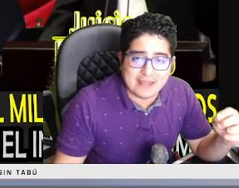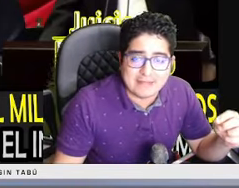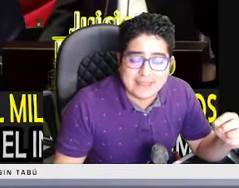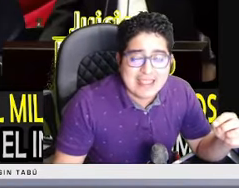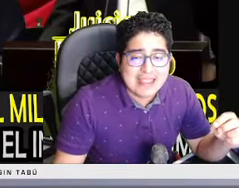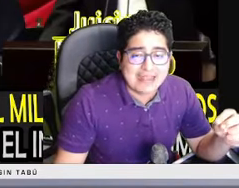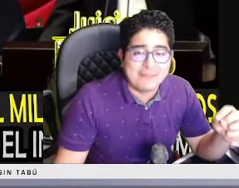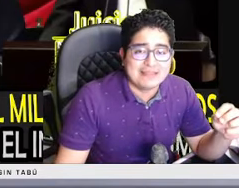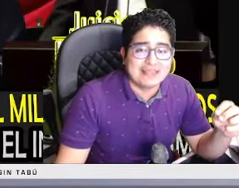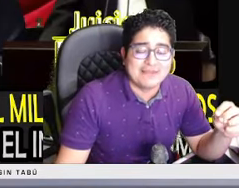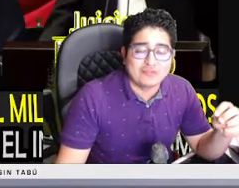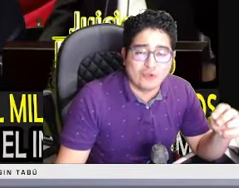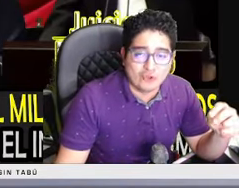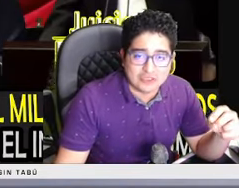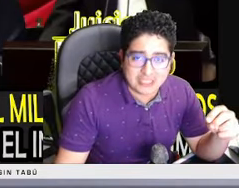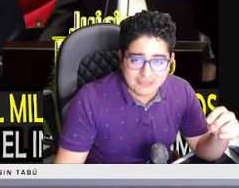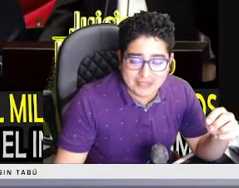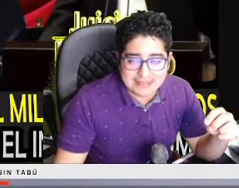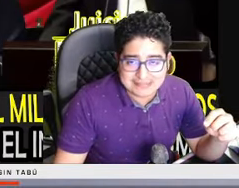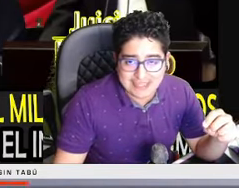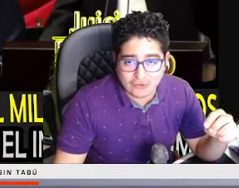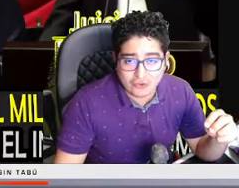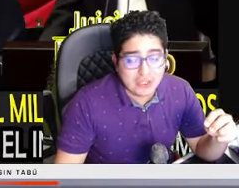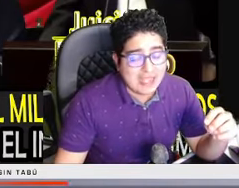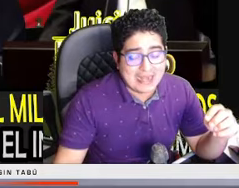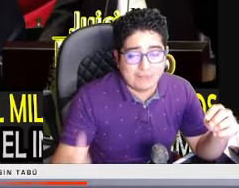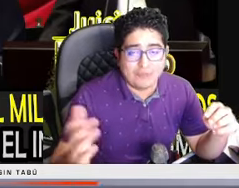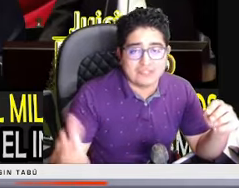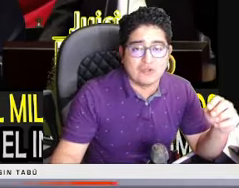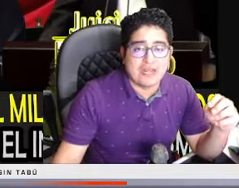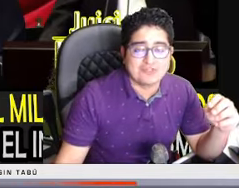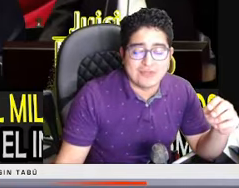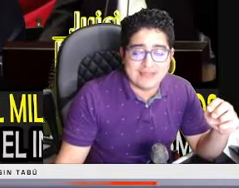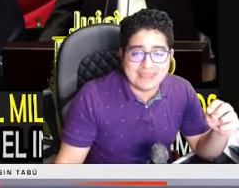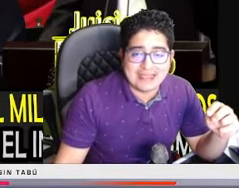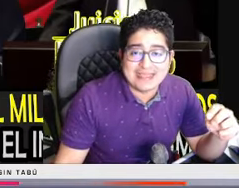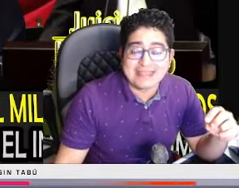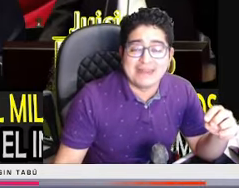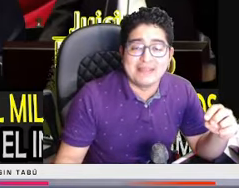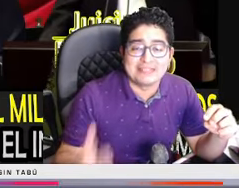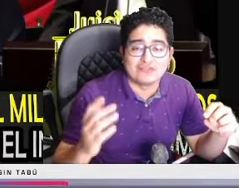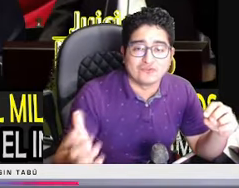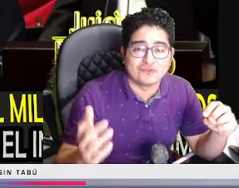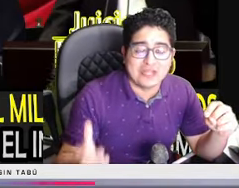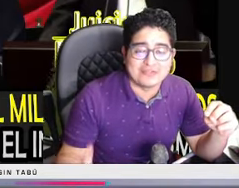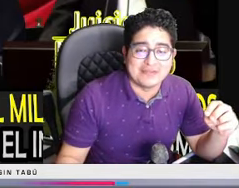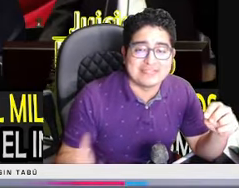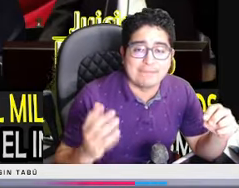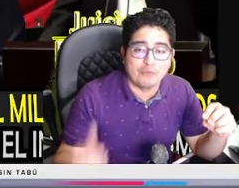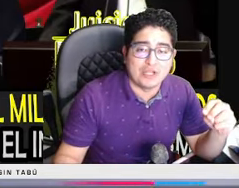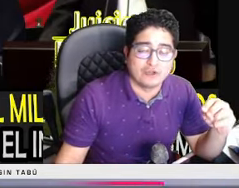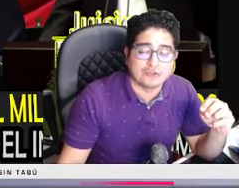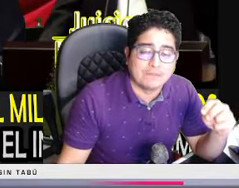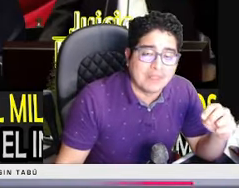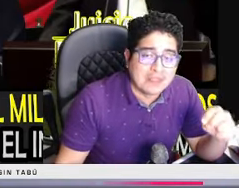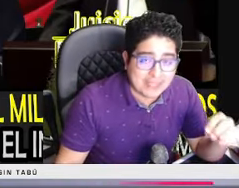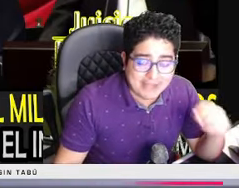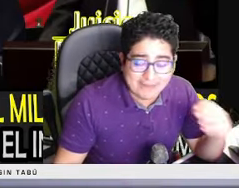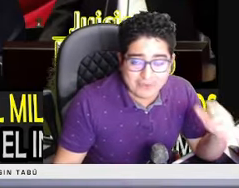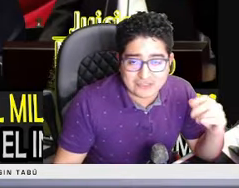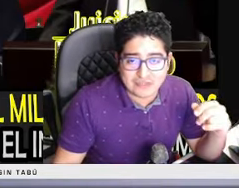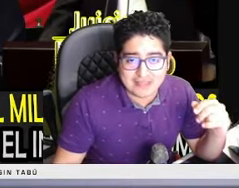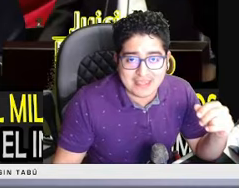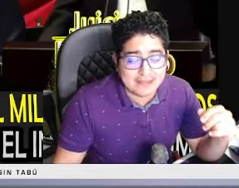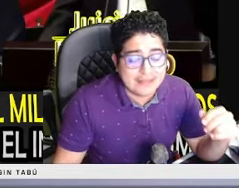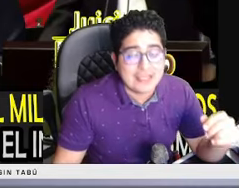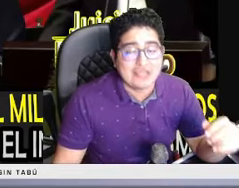privada. Realmente debe ser un honor servir al Estado, a la población, a la ciudadanía, que realmente esos funcionarios deben ser públicos, trabajar